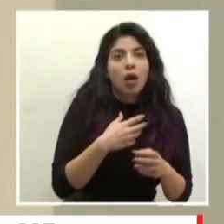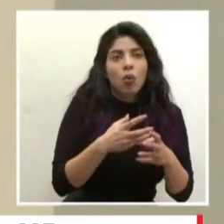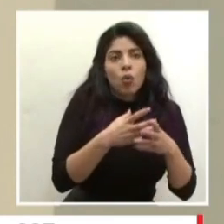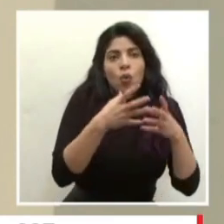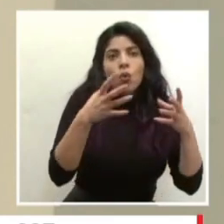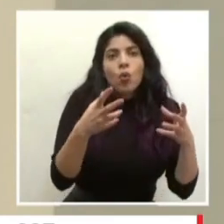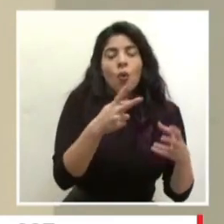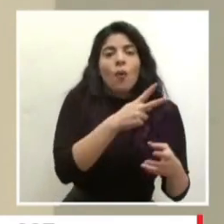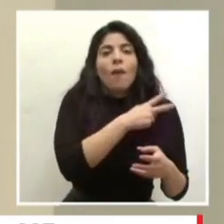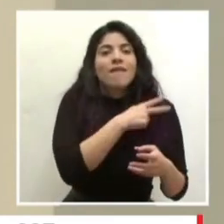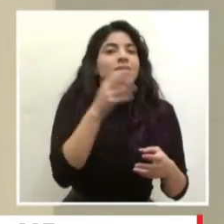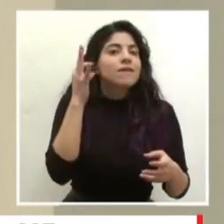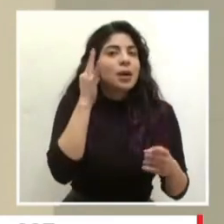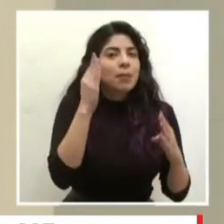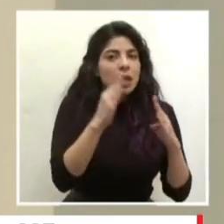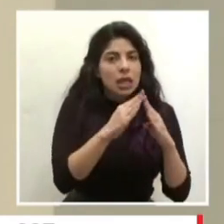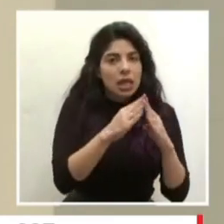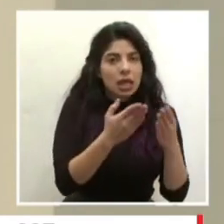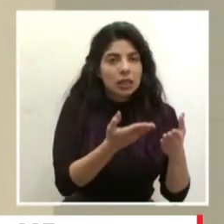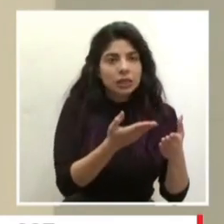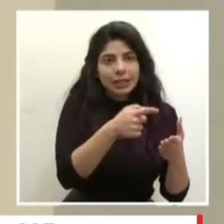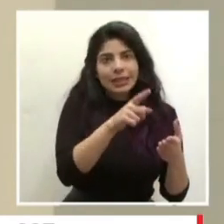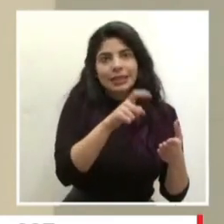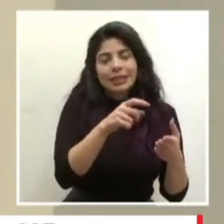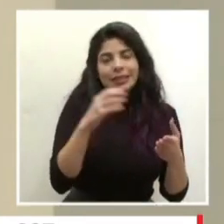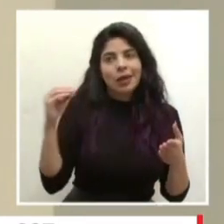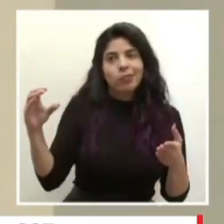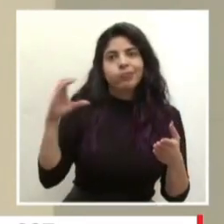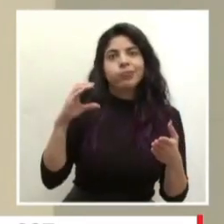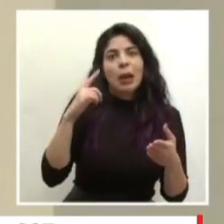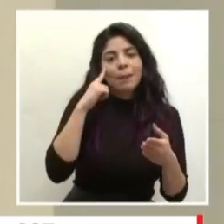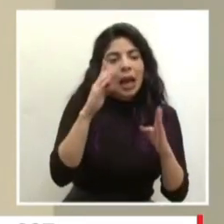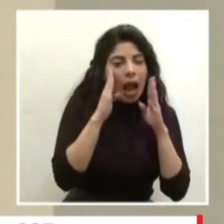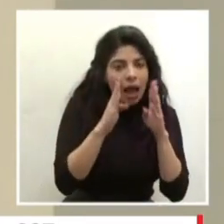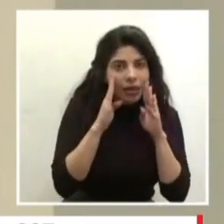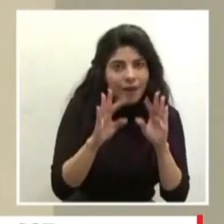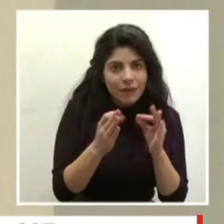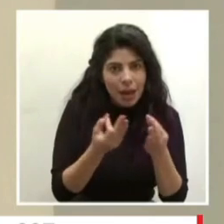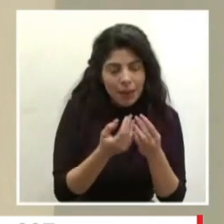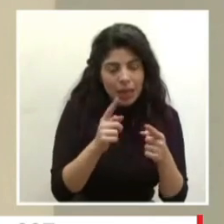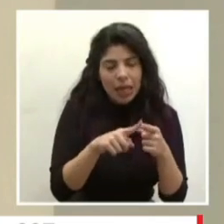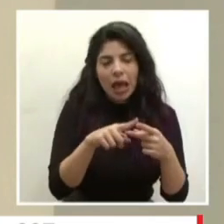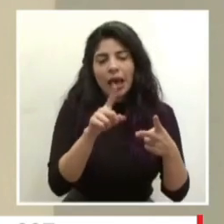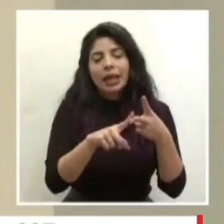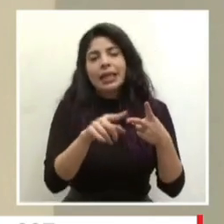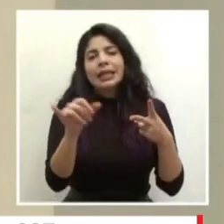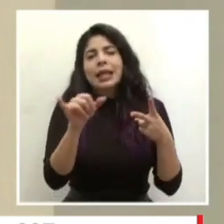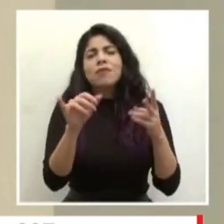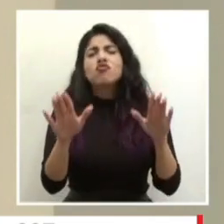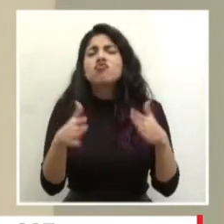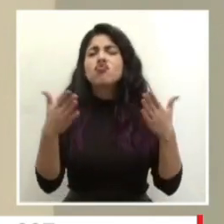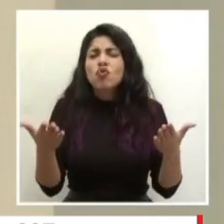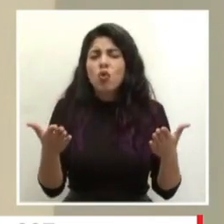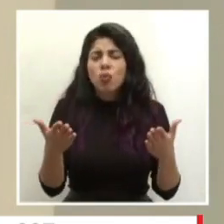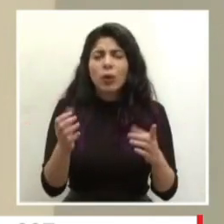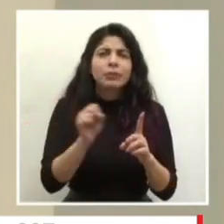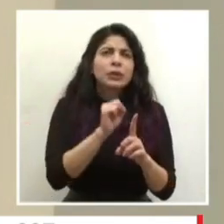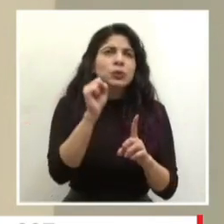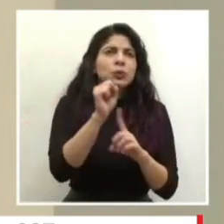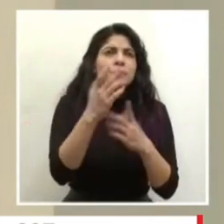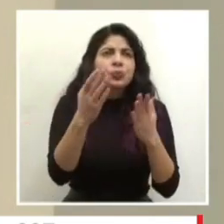cantidad de jefaturas femeninas, que por supuesto requiere de ingresos para atender las obligaciones familiares, también de cómo la situación, por